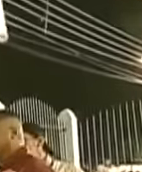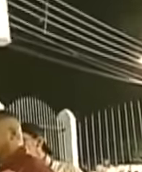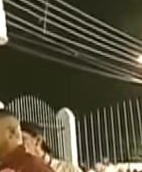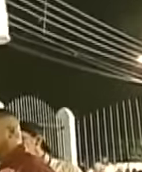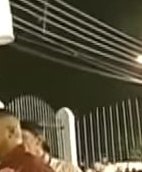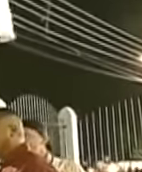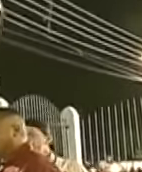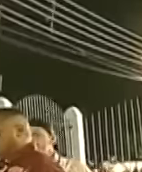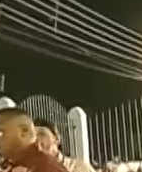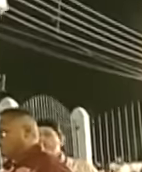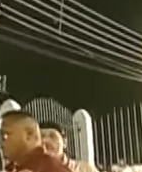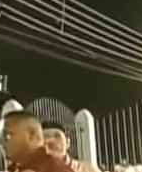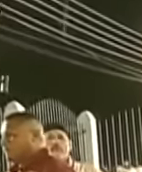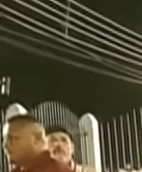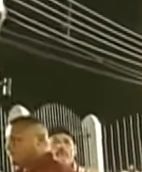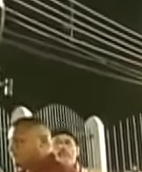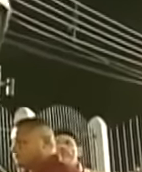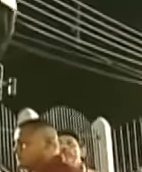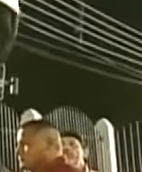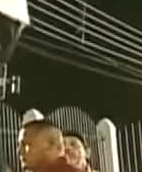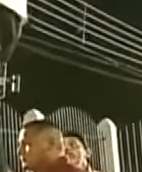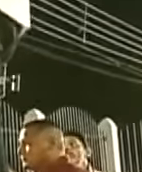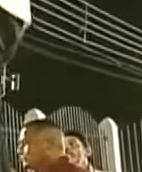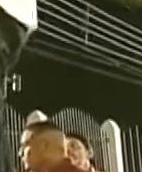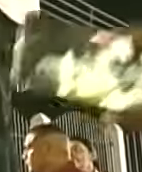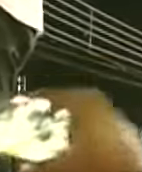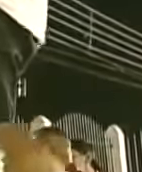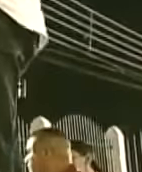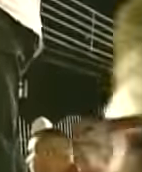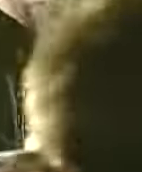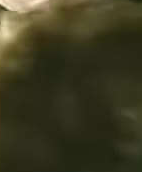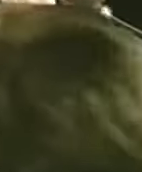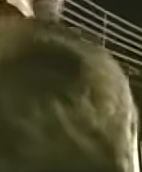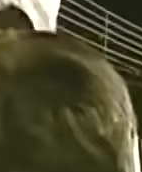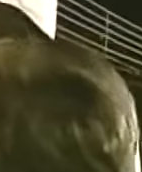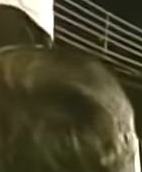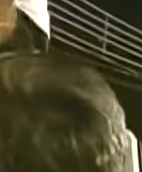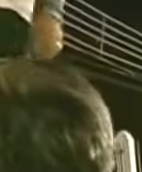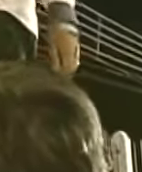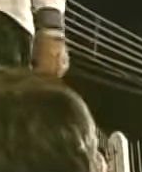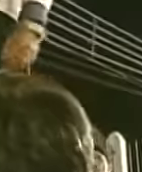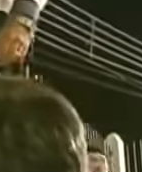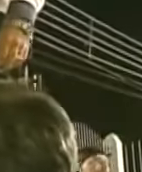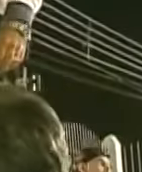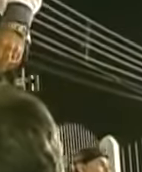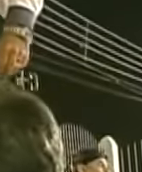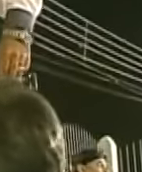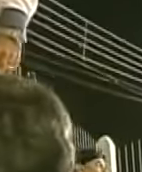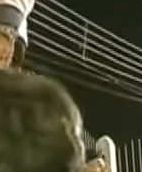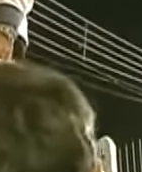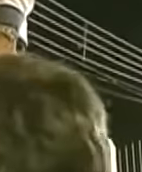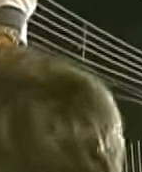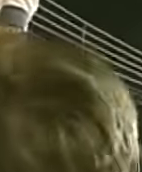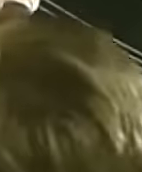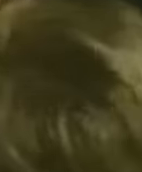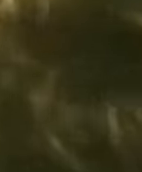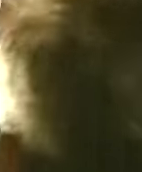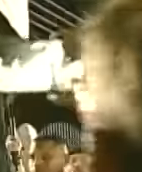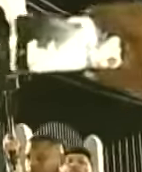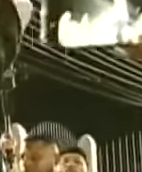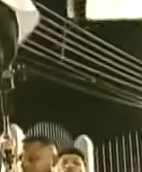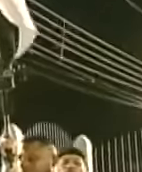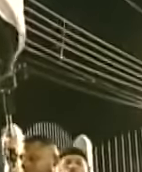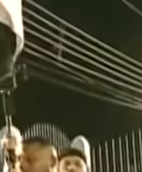pueblo neoespartano que lo espera en las adyacencias de este importante hospital. Lo recibe con cariño. Recordemos que el día de hoy ha sido un